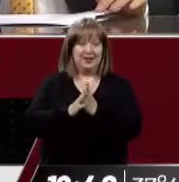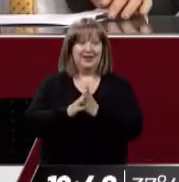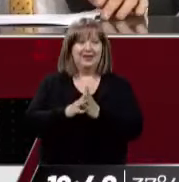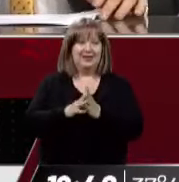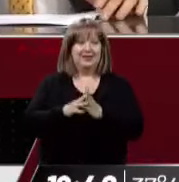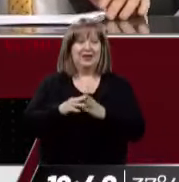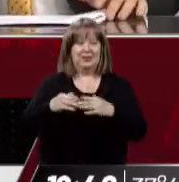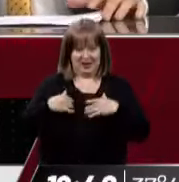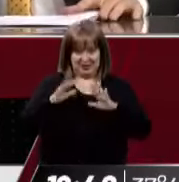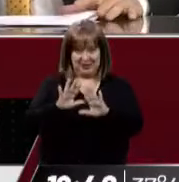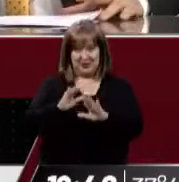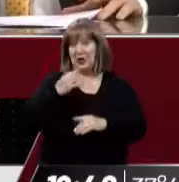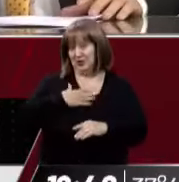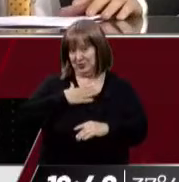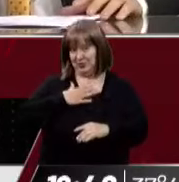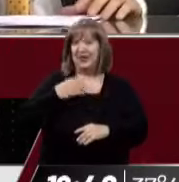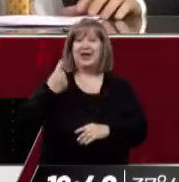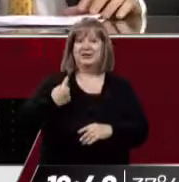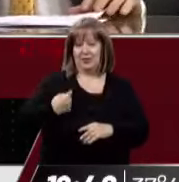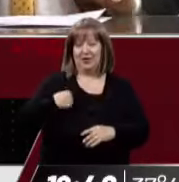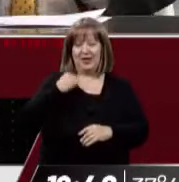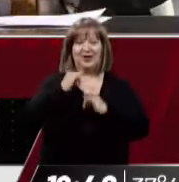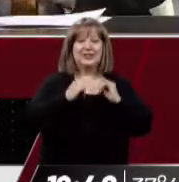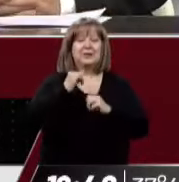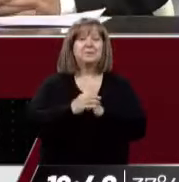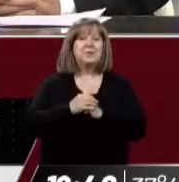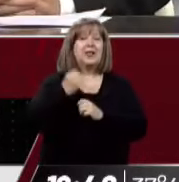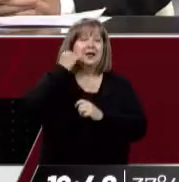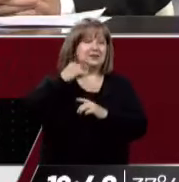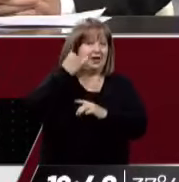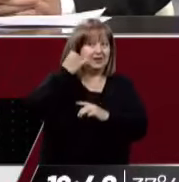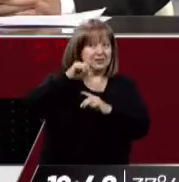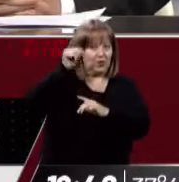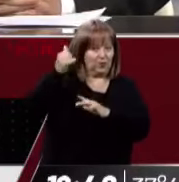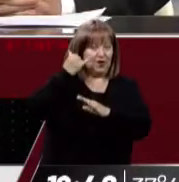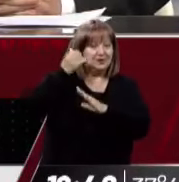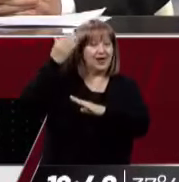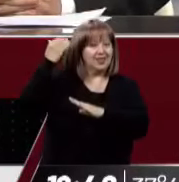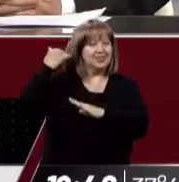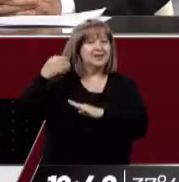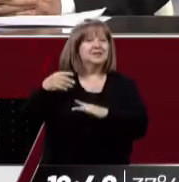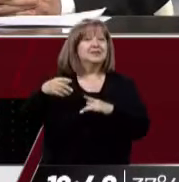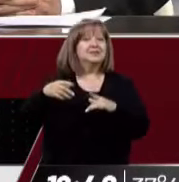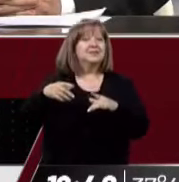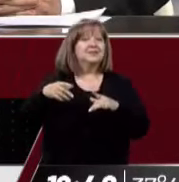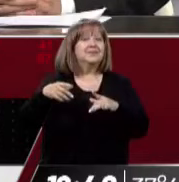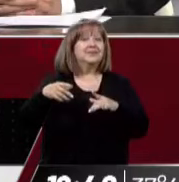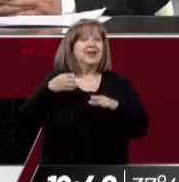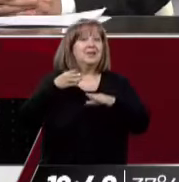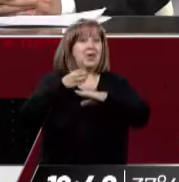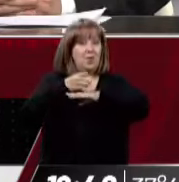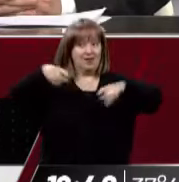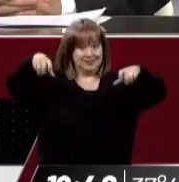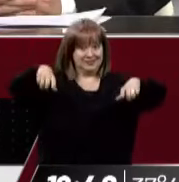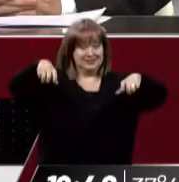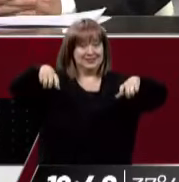fama. Bueno, voy a empezar a contar. Sí. Bueno, tras el triunfo, recién mostramos una parte dentro del estadio